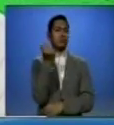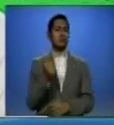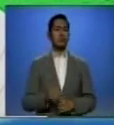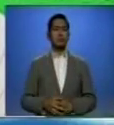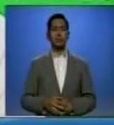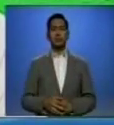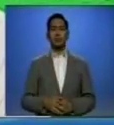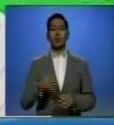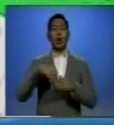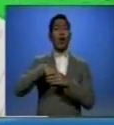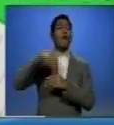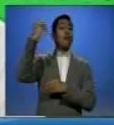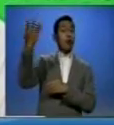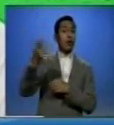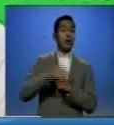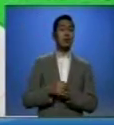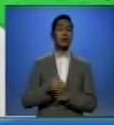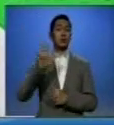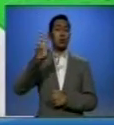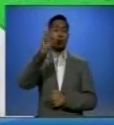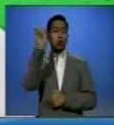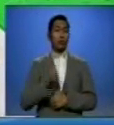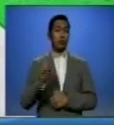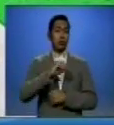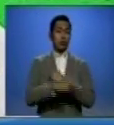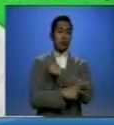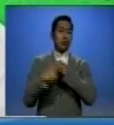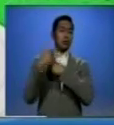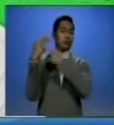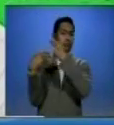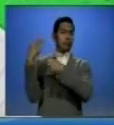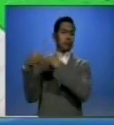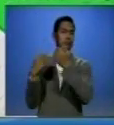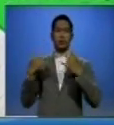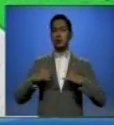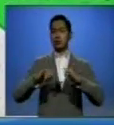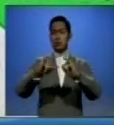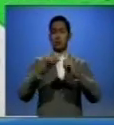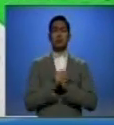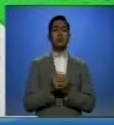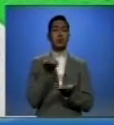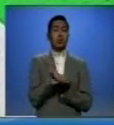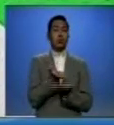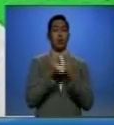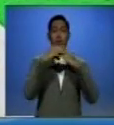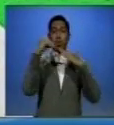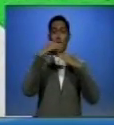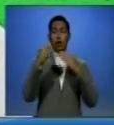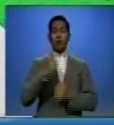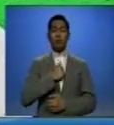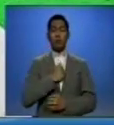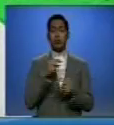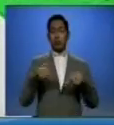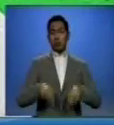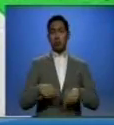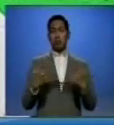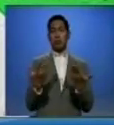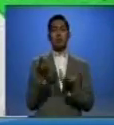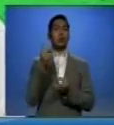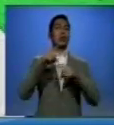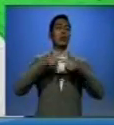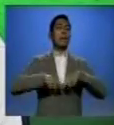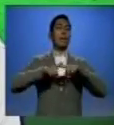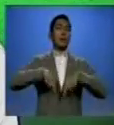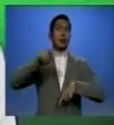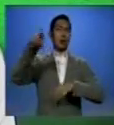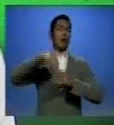externo, todavía el petróleo era 52% de nuestras exportaciones. Y en una economía dolarizada, todo depende del sector externo. Y un país en